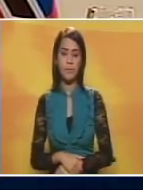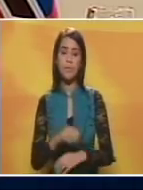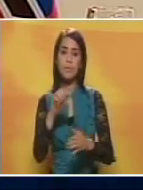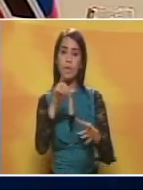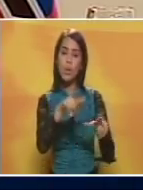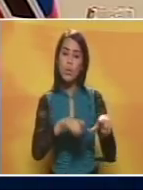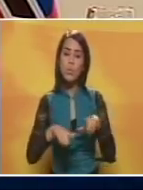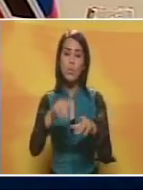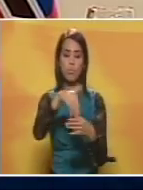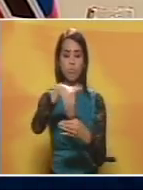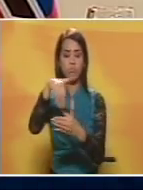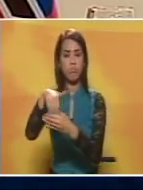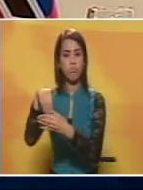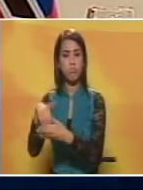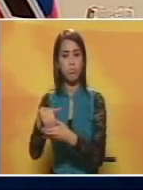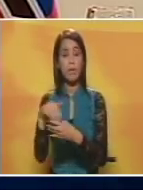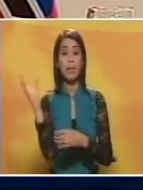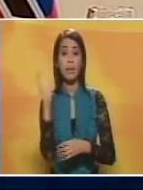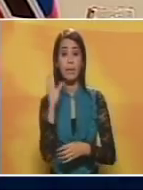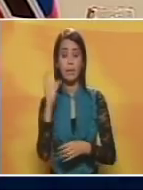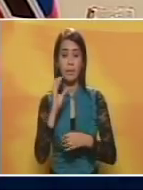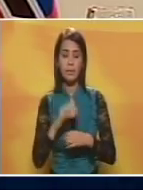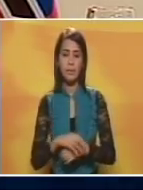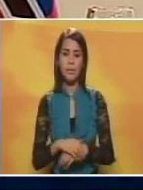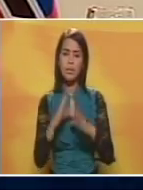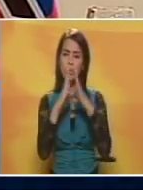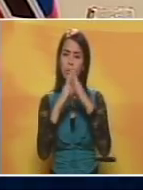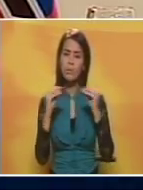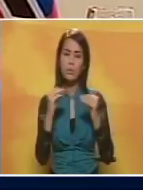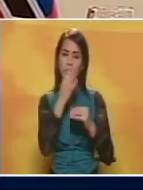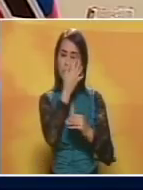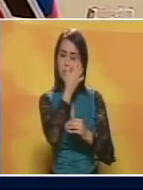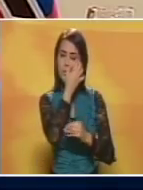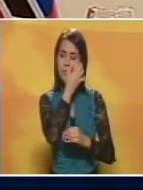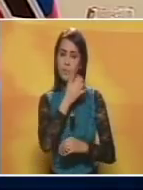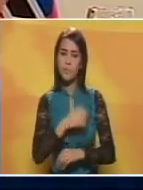centros de votación de Distrito Capital todos van a tener